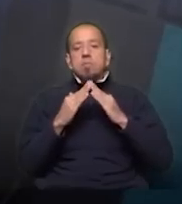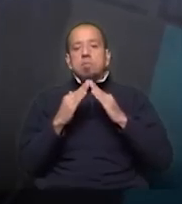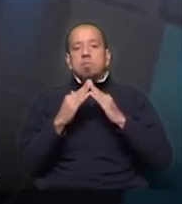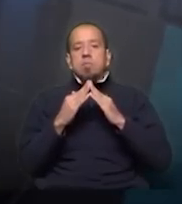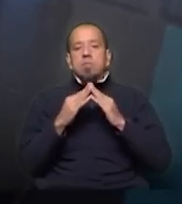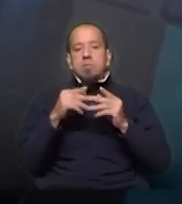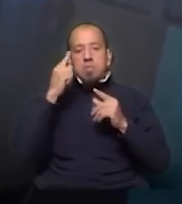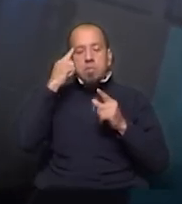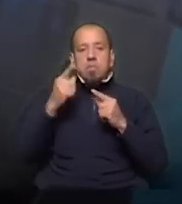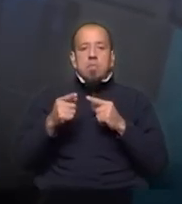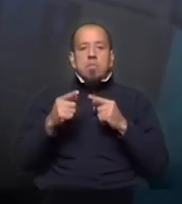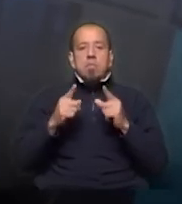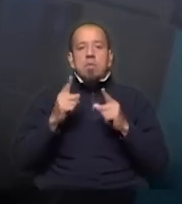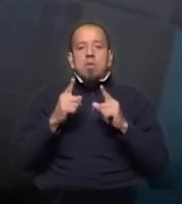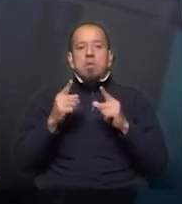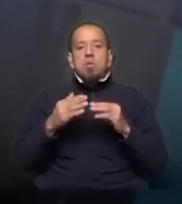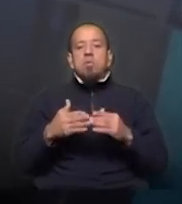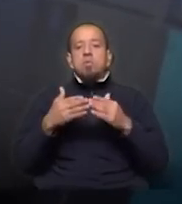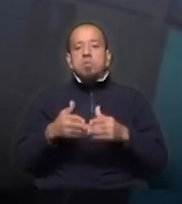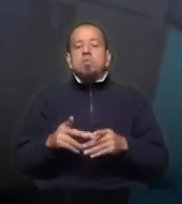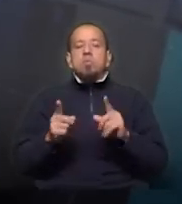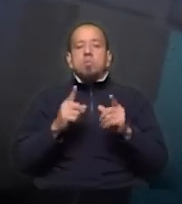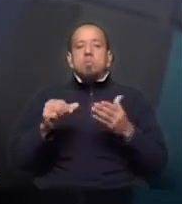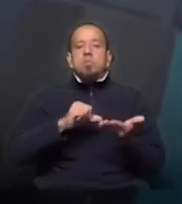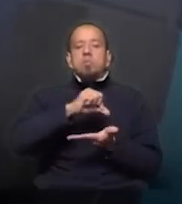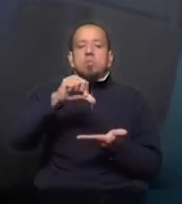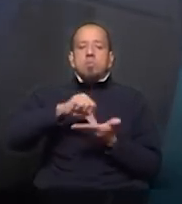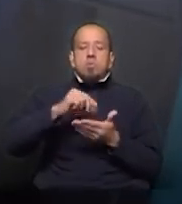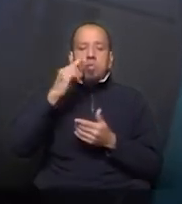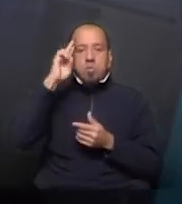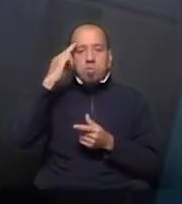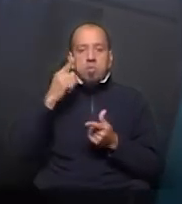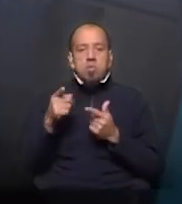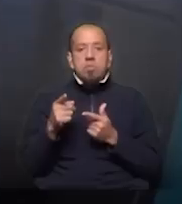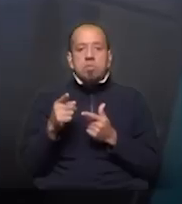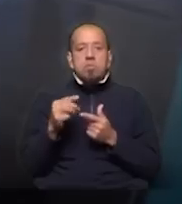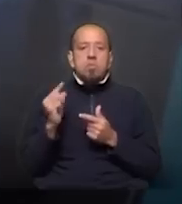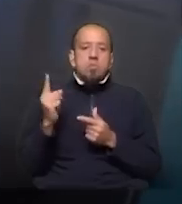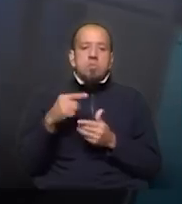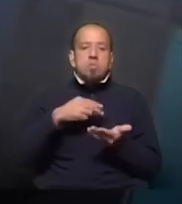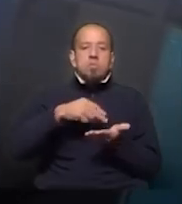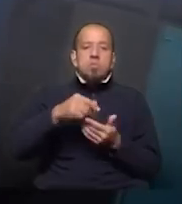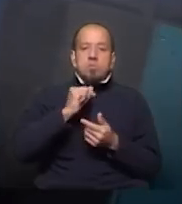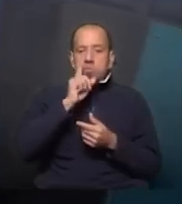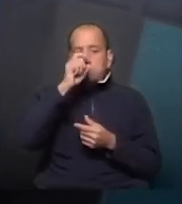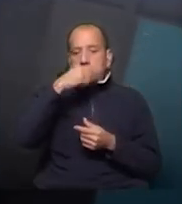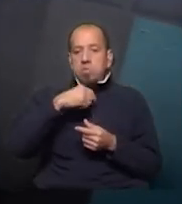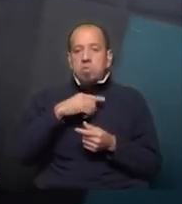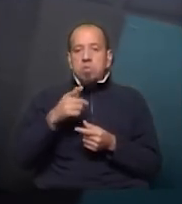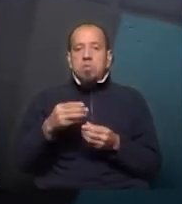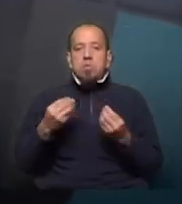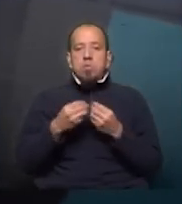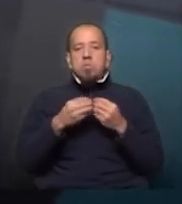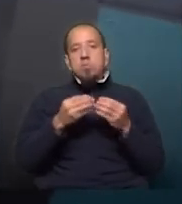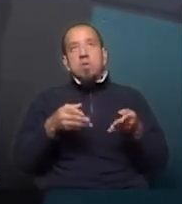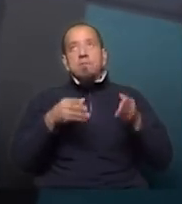pienso También el desarrollo de algunos balnearios algunas ciudades no mismo acá en el Uruguay si nosotros salimos a caminar por Montevideo nos vamos a encontrar seguramente con un montón